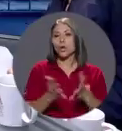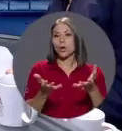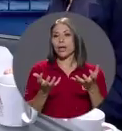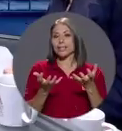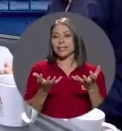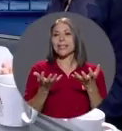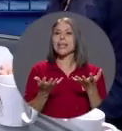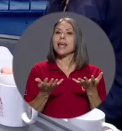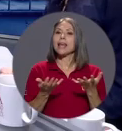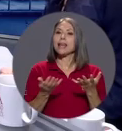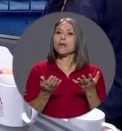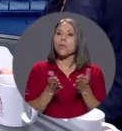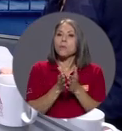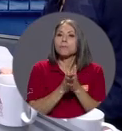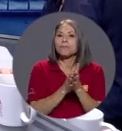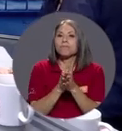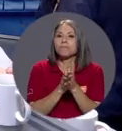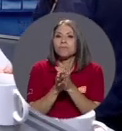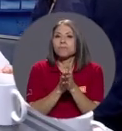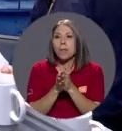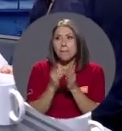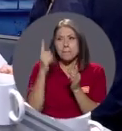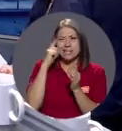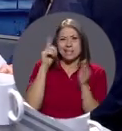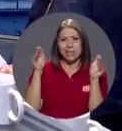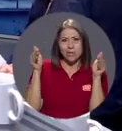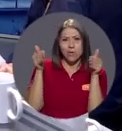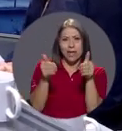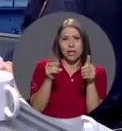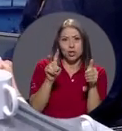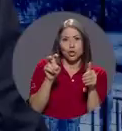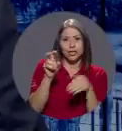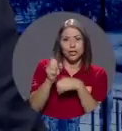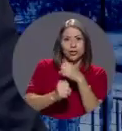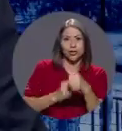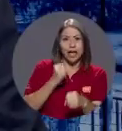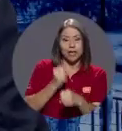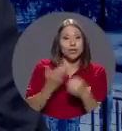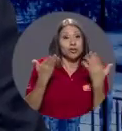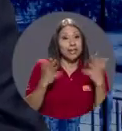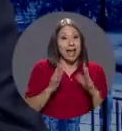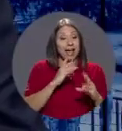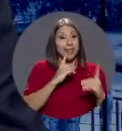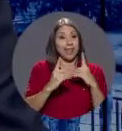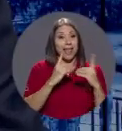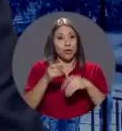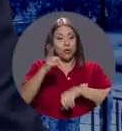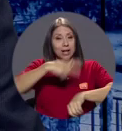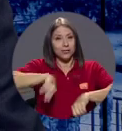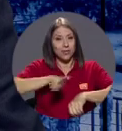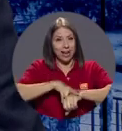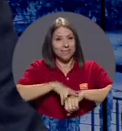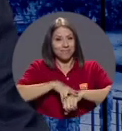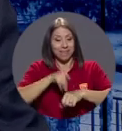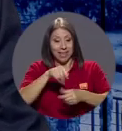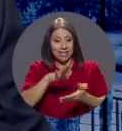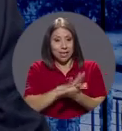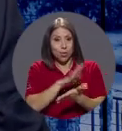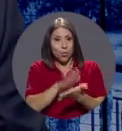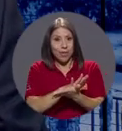se quiere rescatar en la parte del diario del Bicentenario, se está haciendo un diálogo nacional y